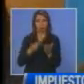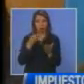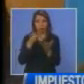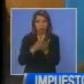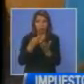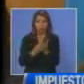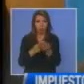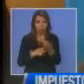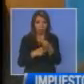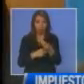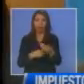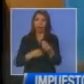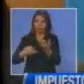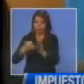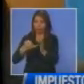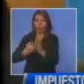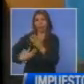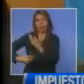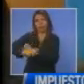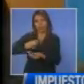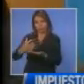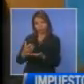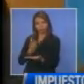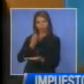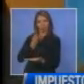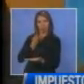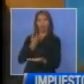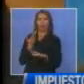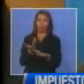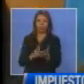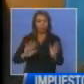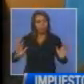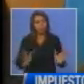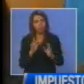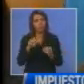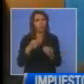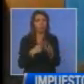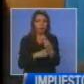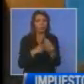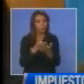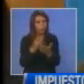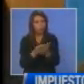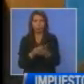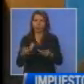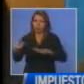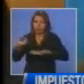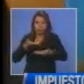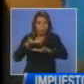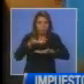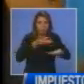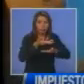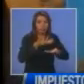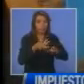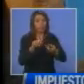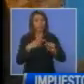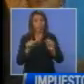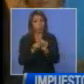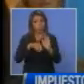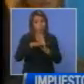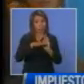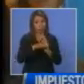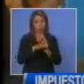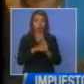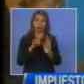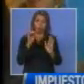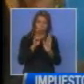compren online. Entonces es una forma de promover el comercio electrónico y de que todas las operaciones se bancaricen o se digitalicen. Entonces de